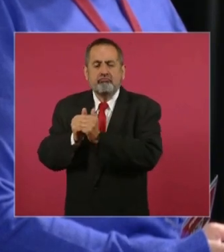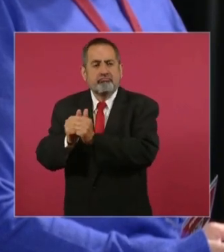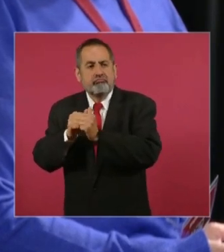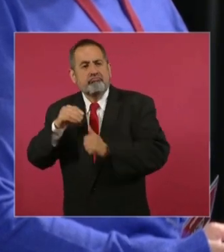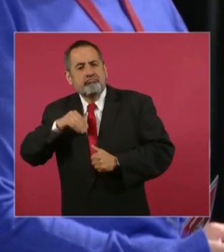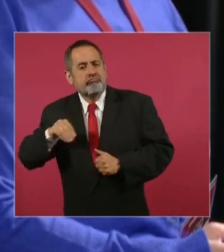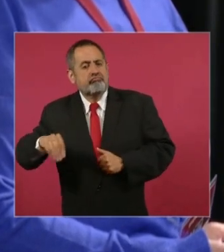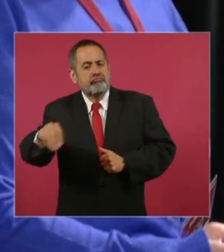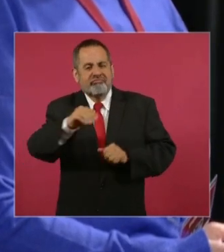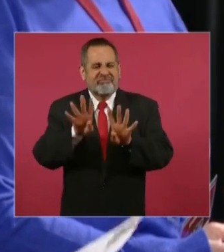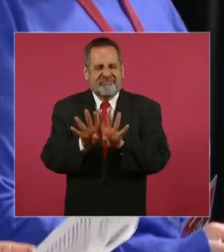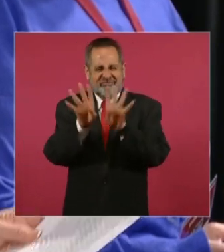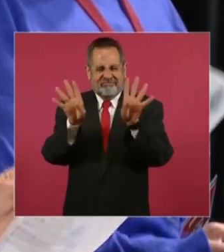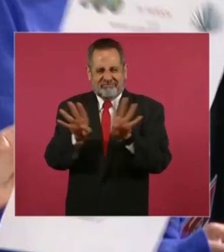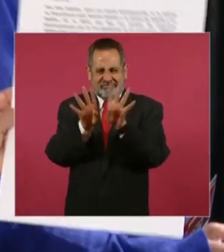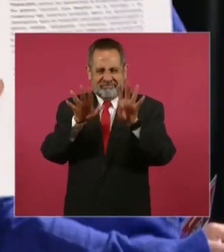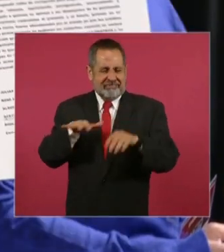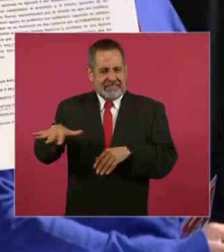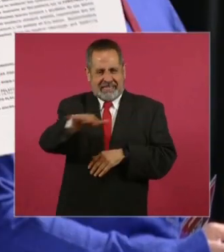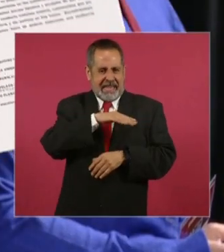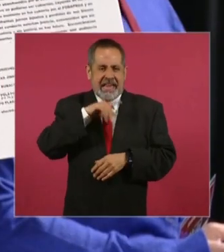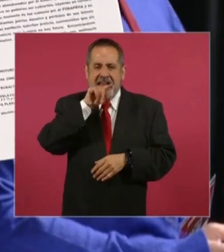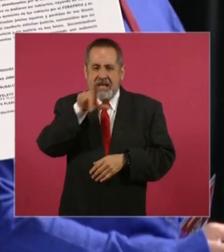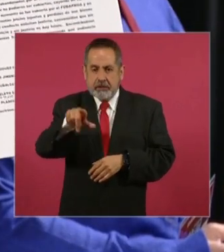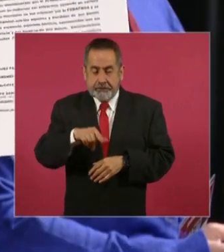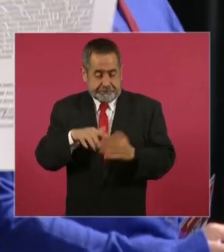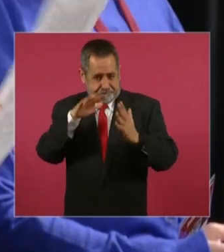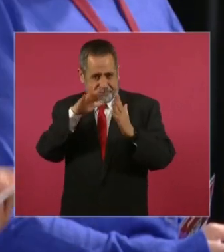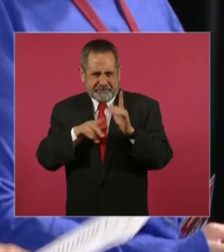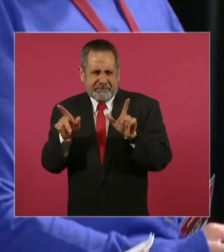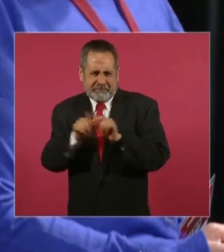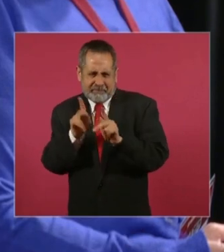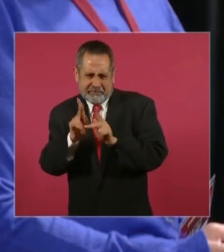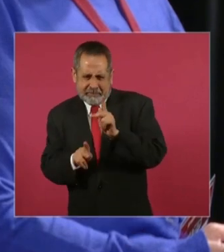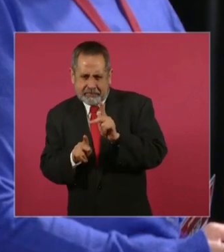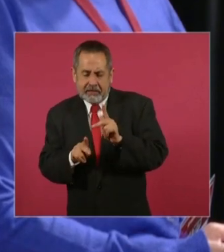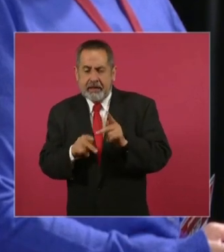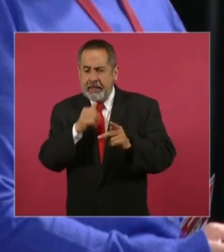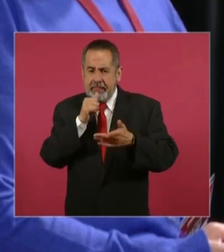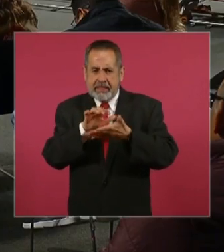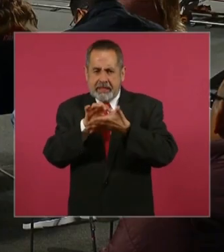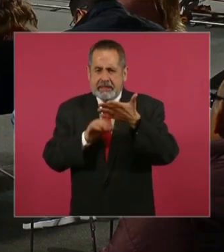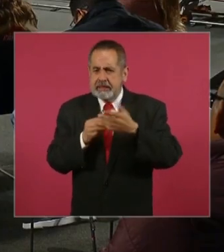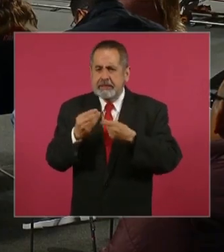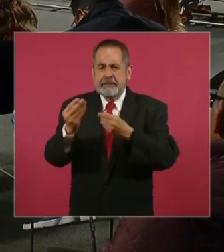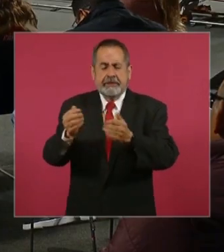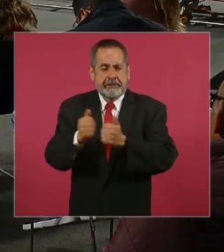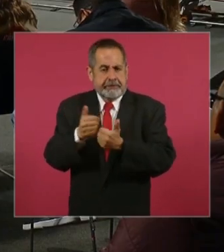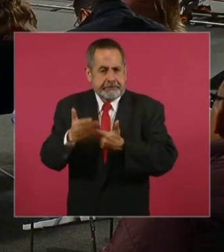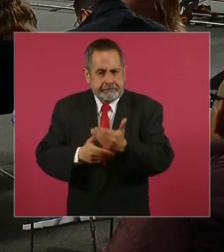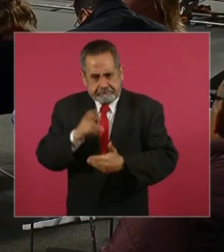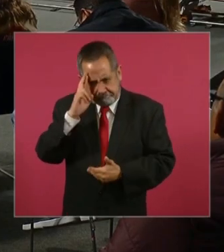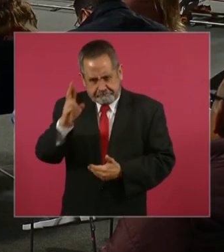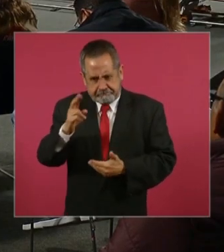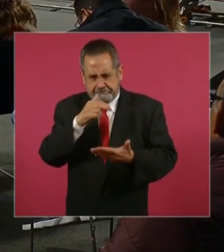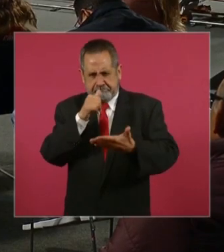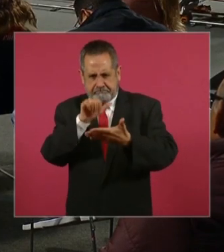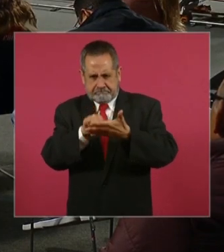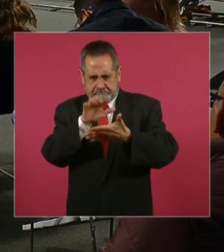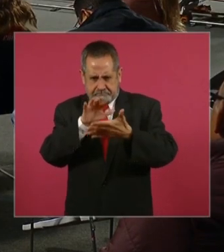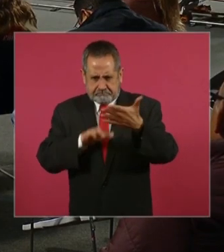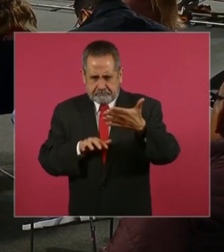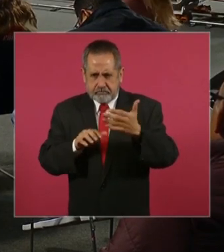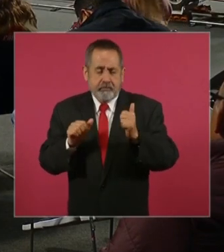campos agaveros. Le voy a leer parte de esto que le escriben, con todo respeto, pero